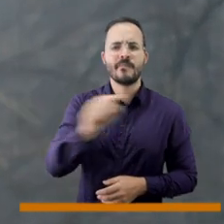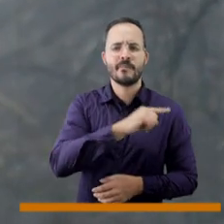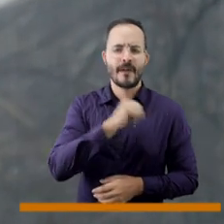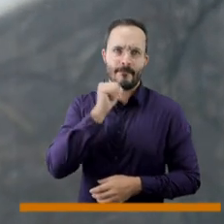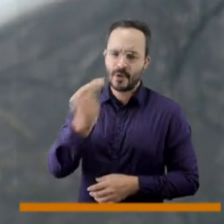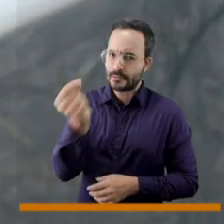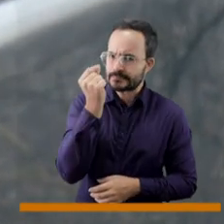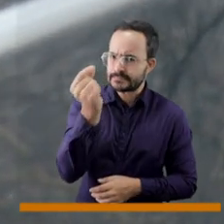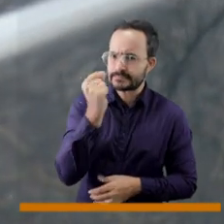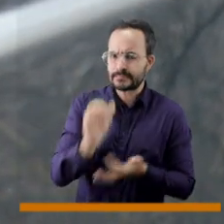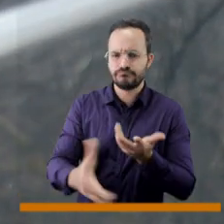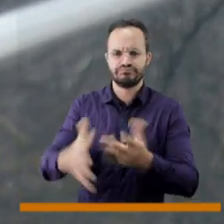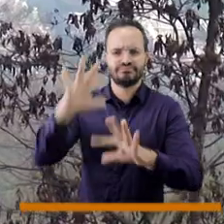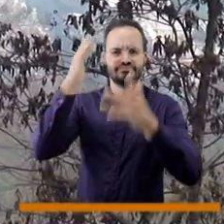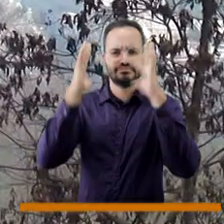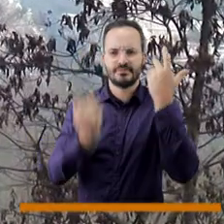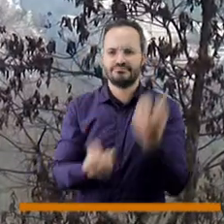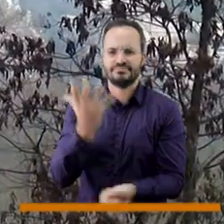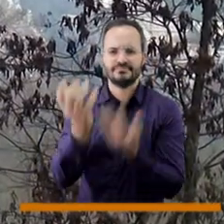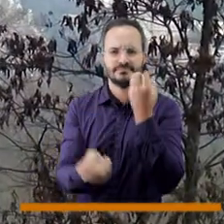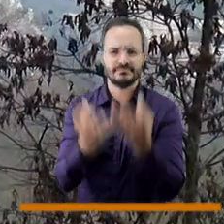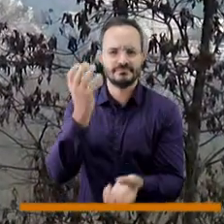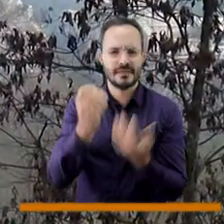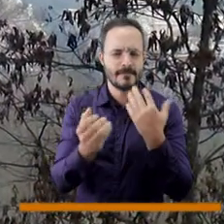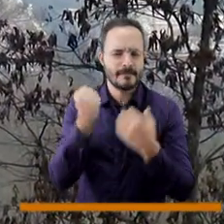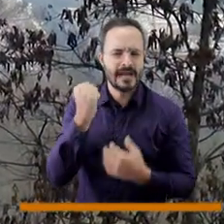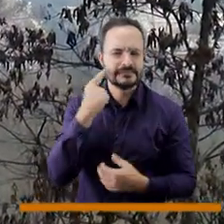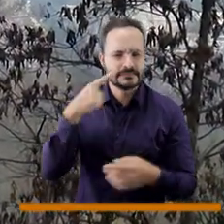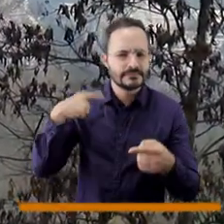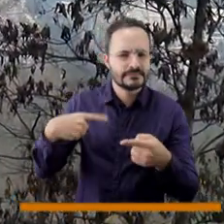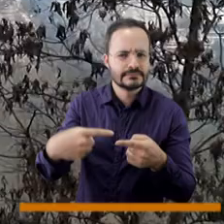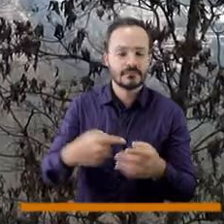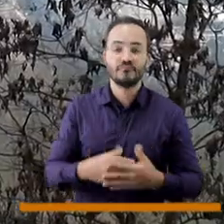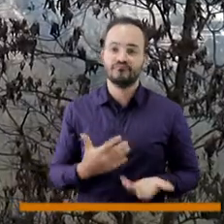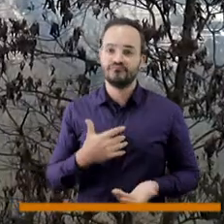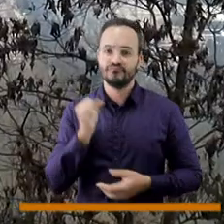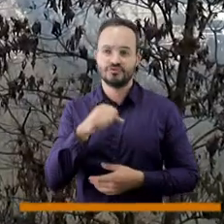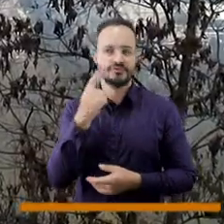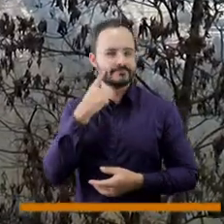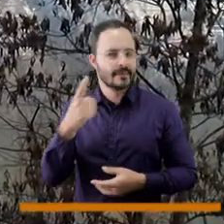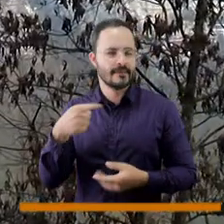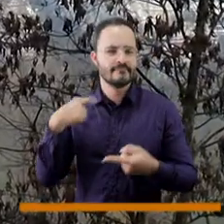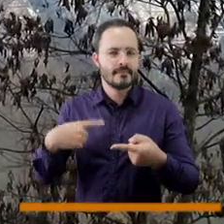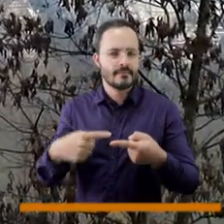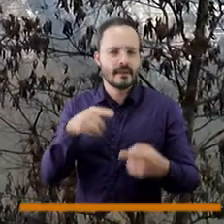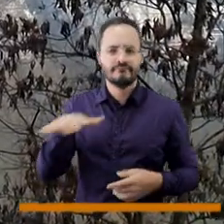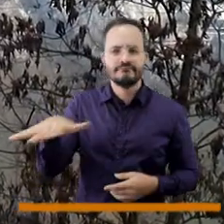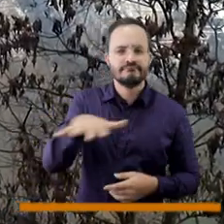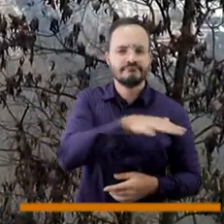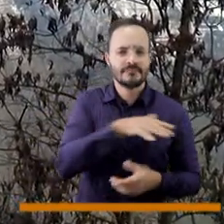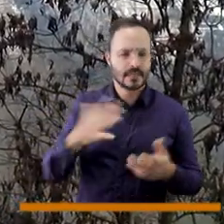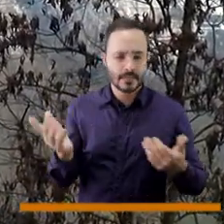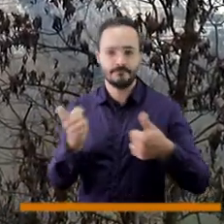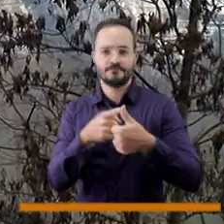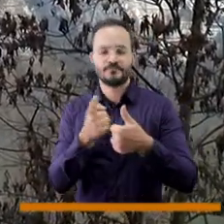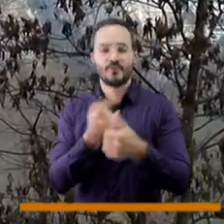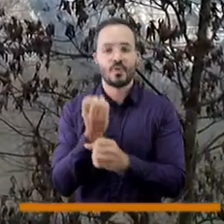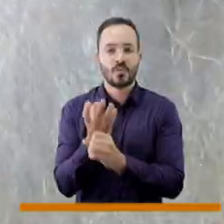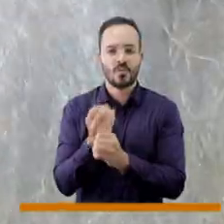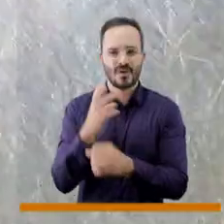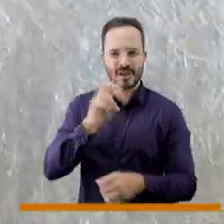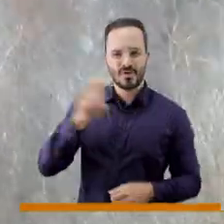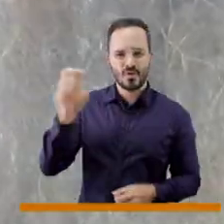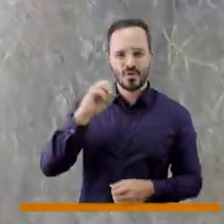mayor afectación acá en Medellín? Las zonas que normalmente tienen una mayor incidencia en los incendios forestales en Medellín